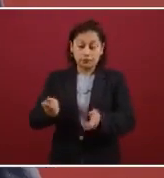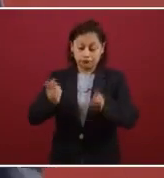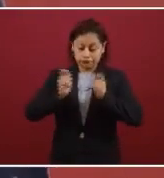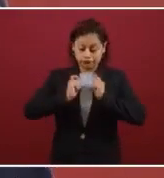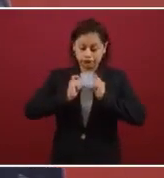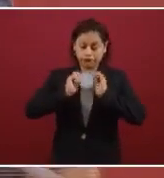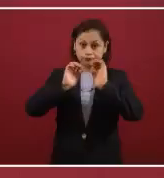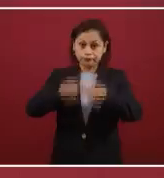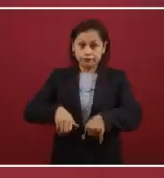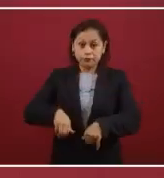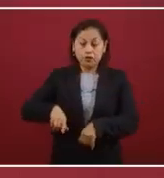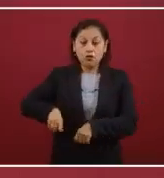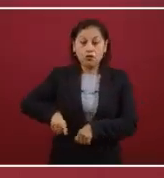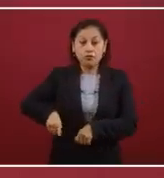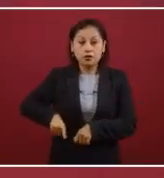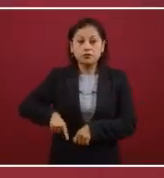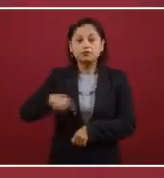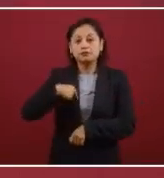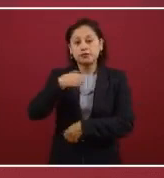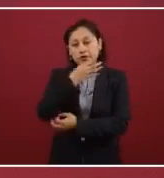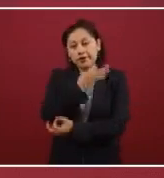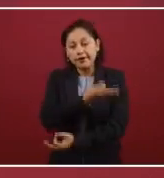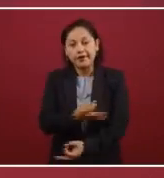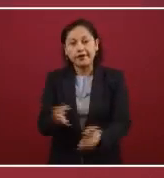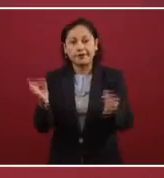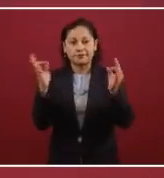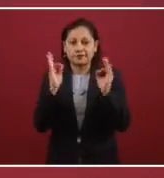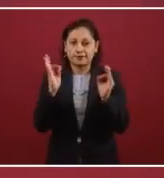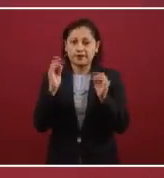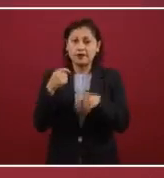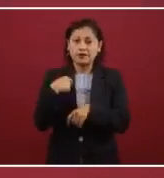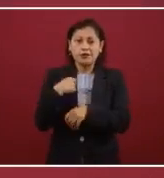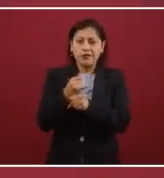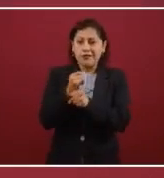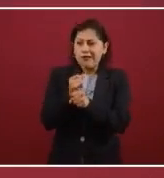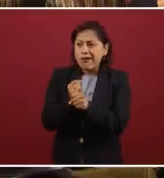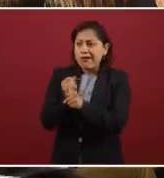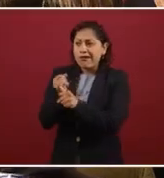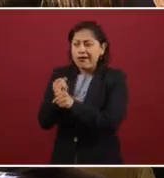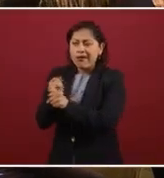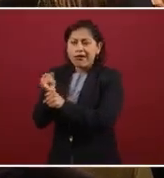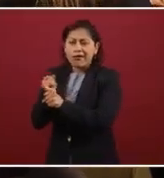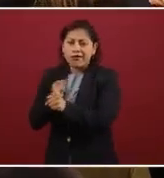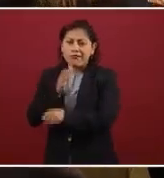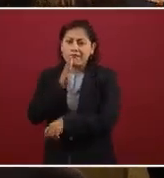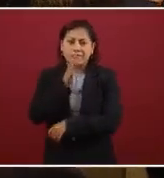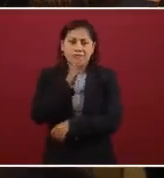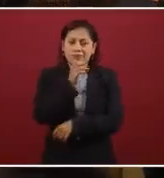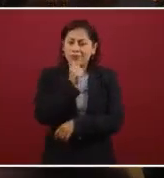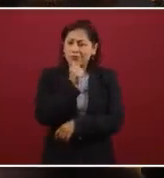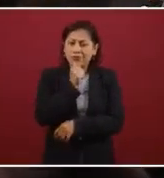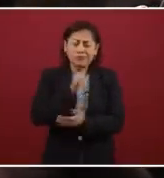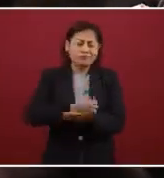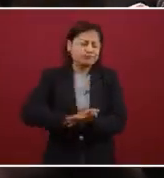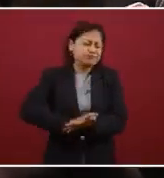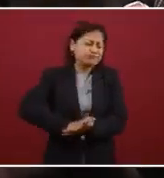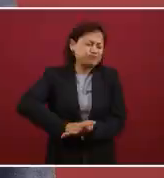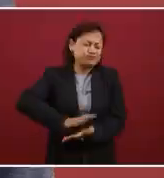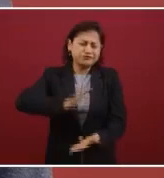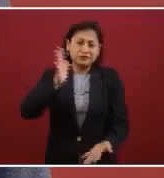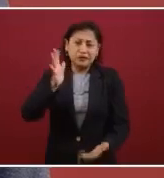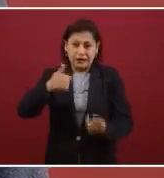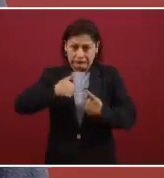porque entonces tendríamos que abrir muchísimos expedientes, no habrían